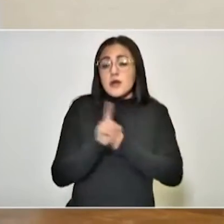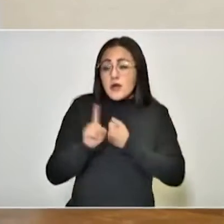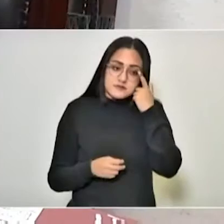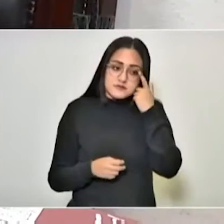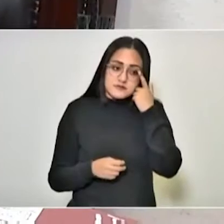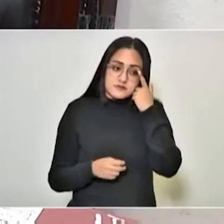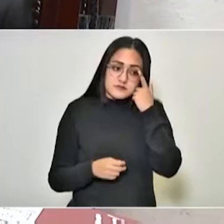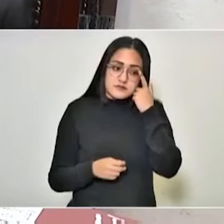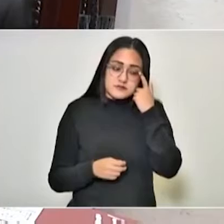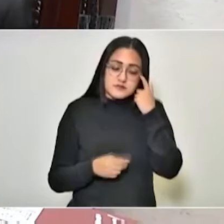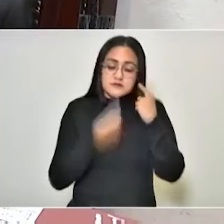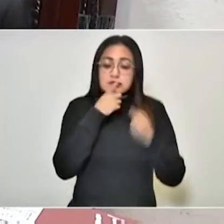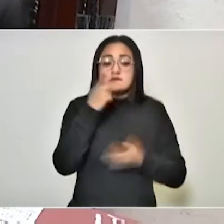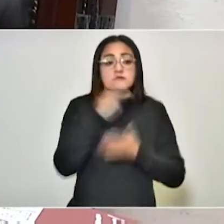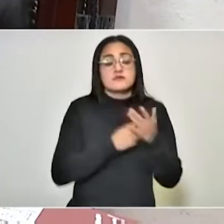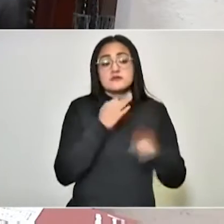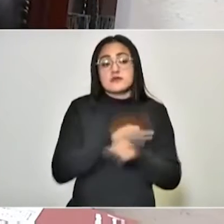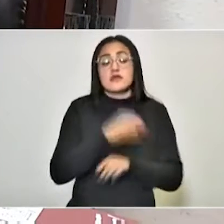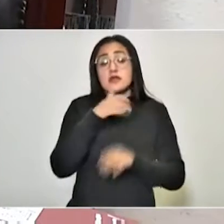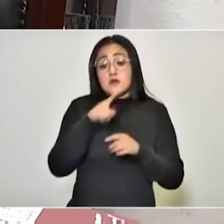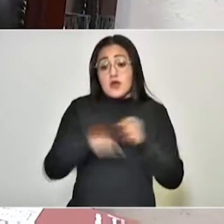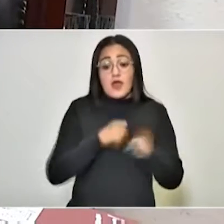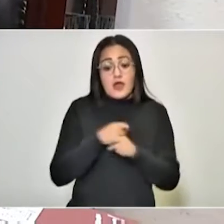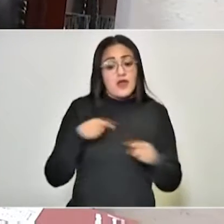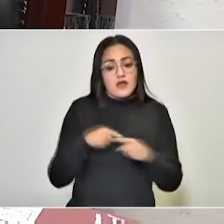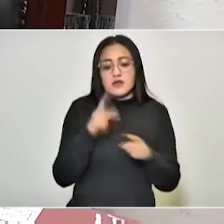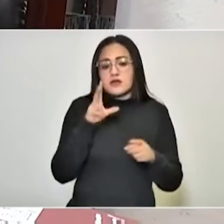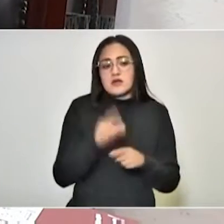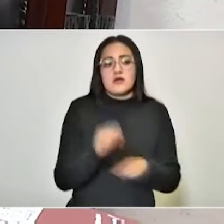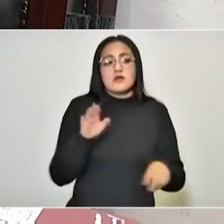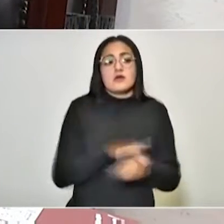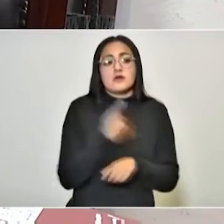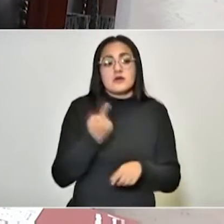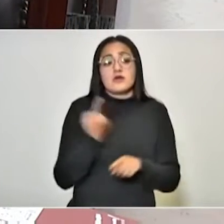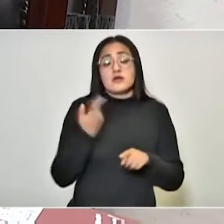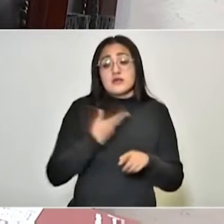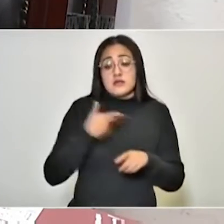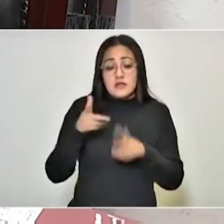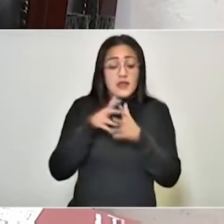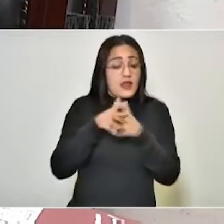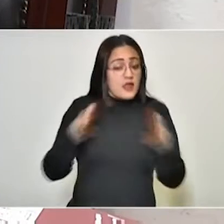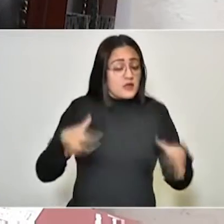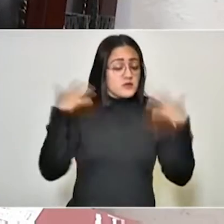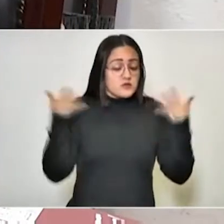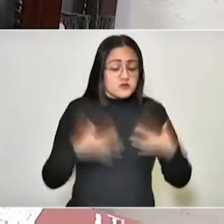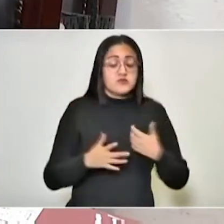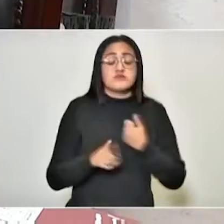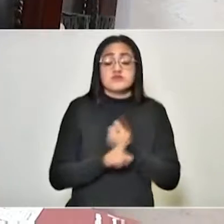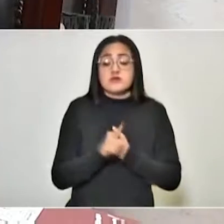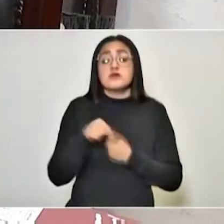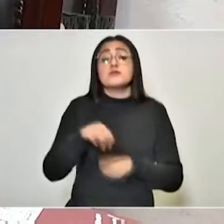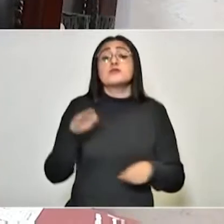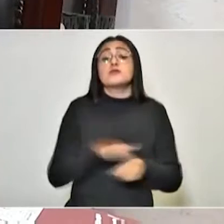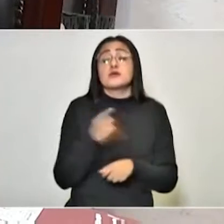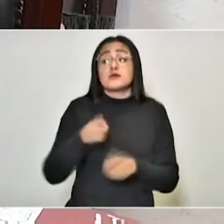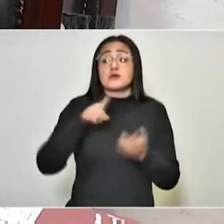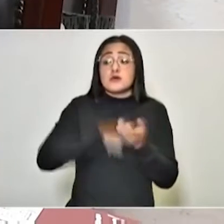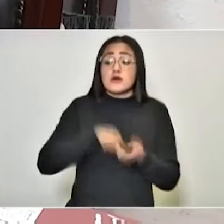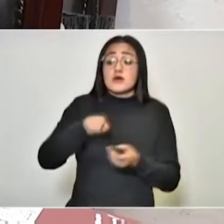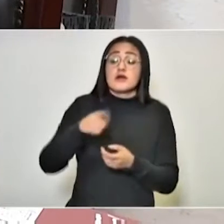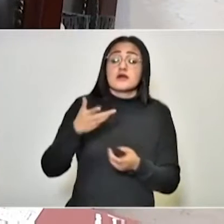social. El programa no termina este año por el impacto y magnitud que tiene y por las acciones de vivienda que,